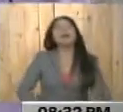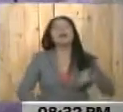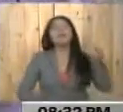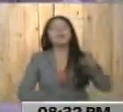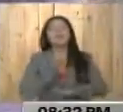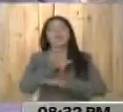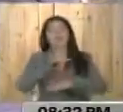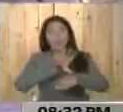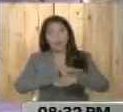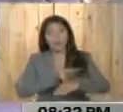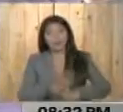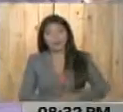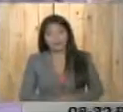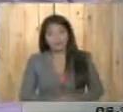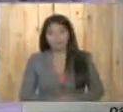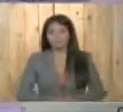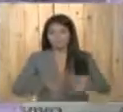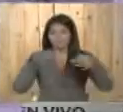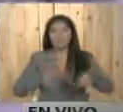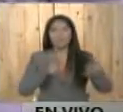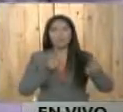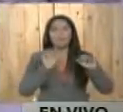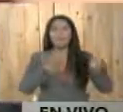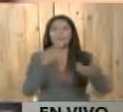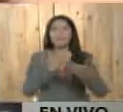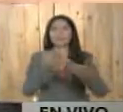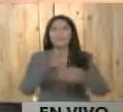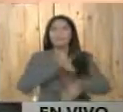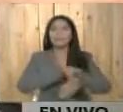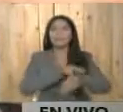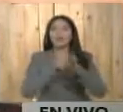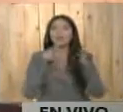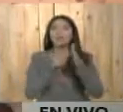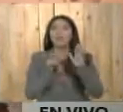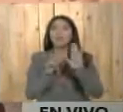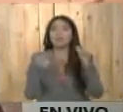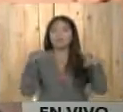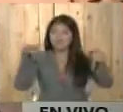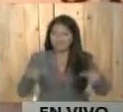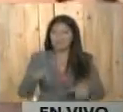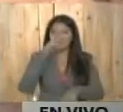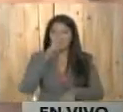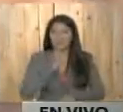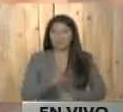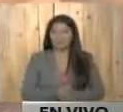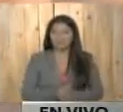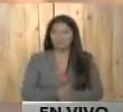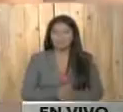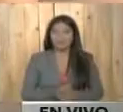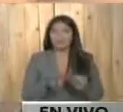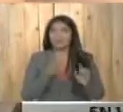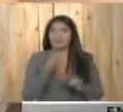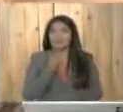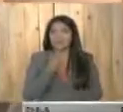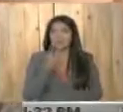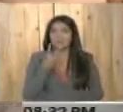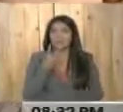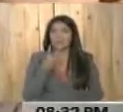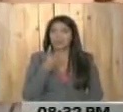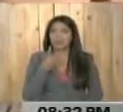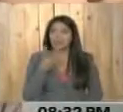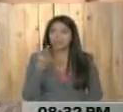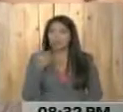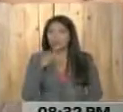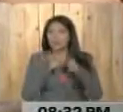mira. Ten la seguridad. Tú empiezas a estudiar medicina 2016. 7, 8, 9...